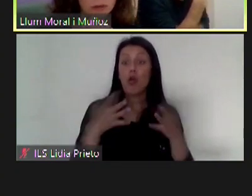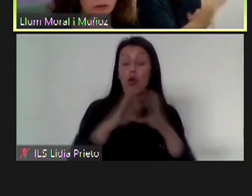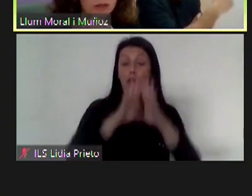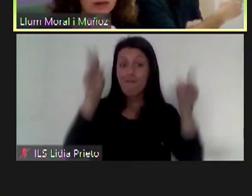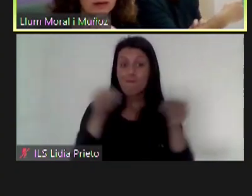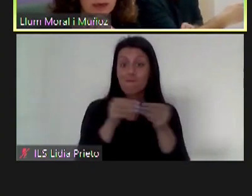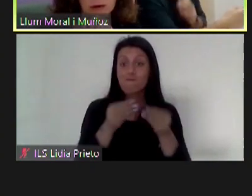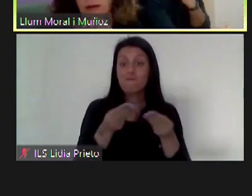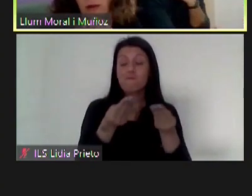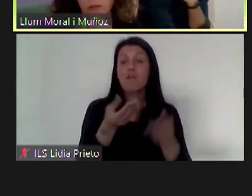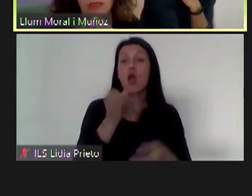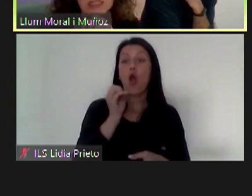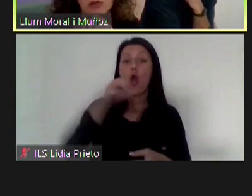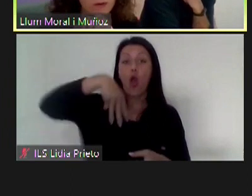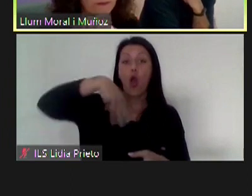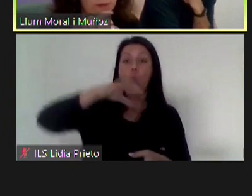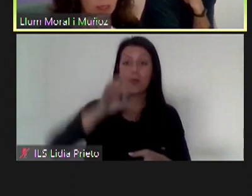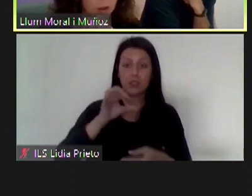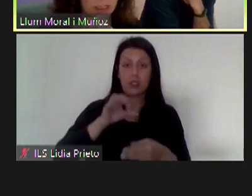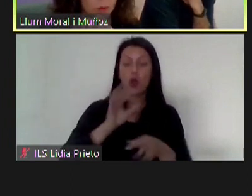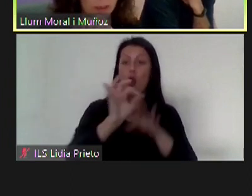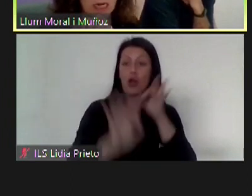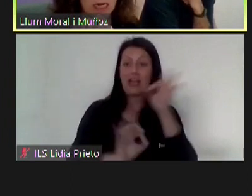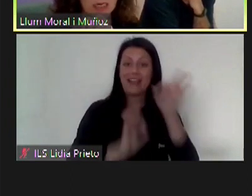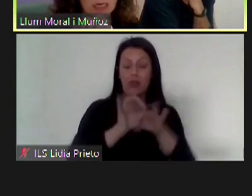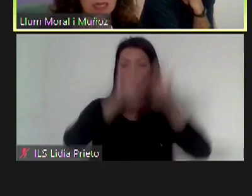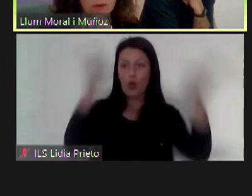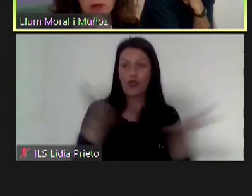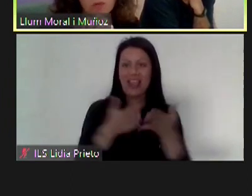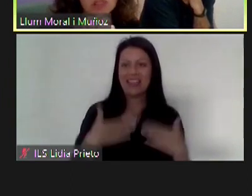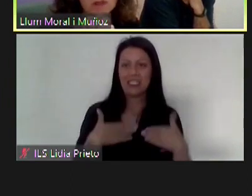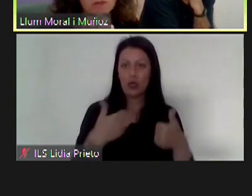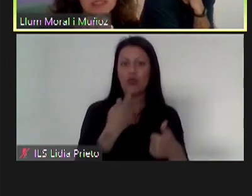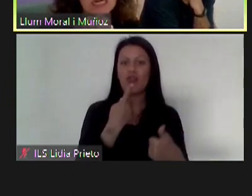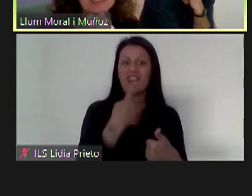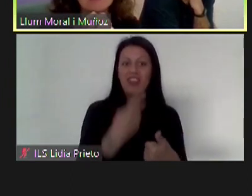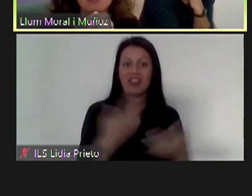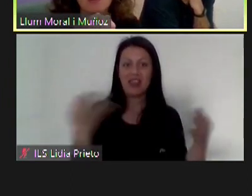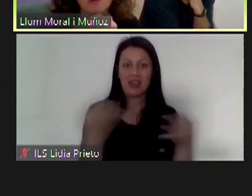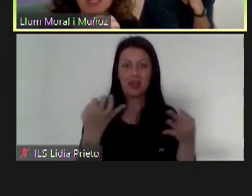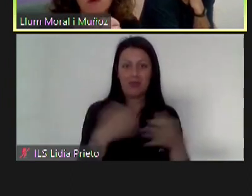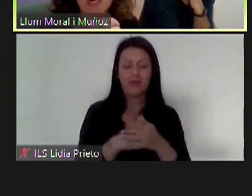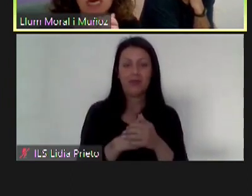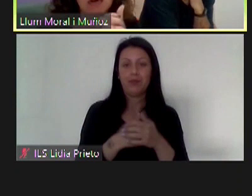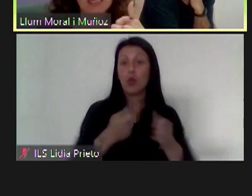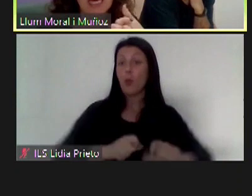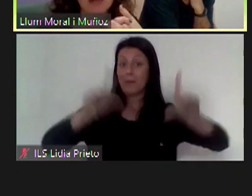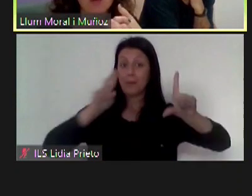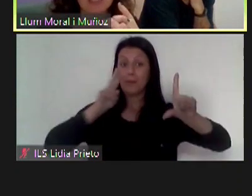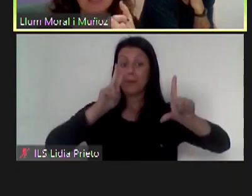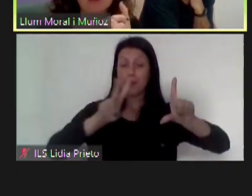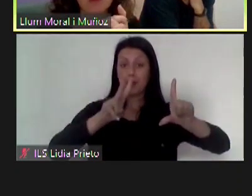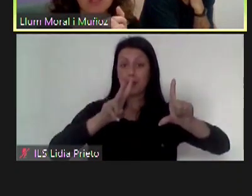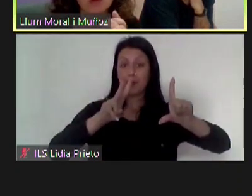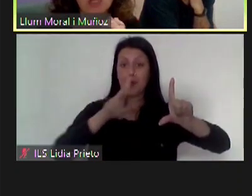la OMS, ¿no?, de la Organización Mundial de Salud, de lo que es salud mental. La define, como estáis viendo en pantalla, como un estado de bienestar en